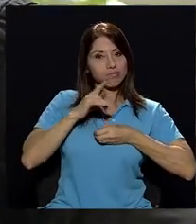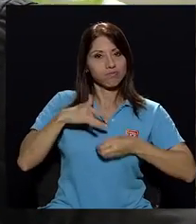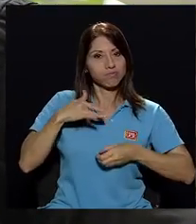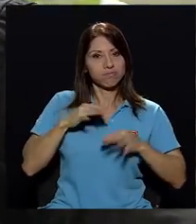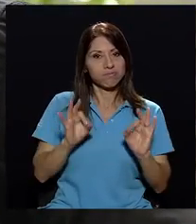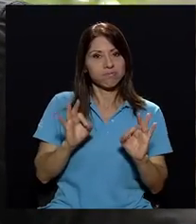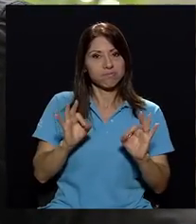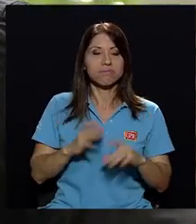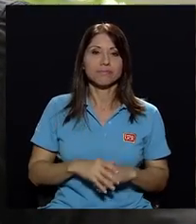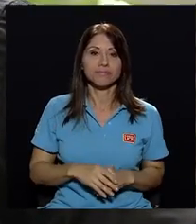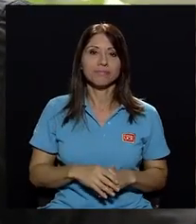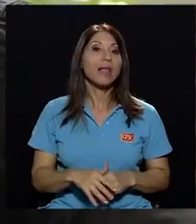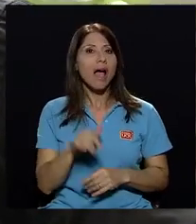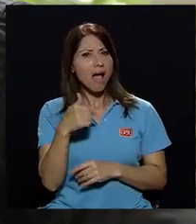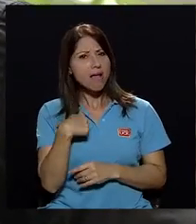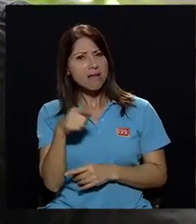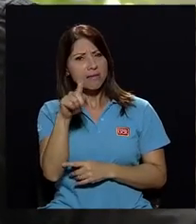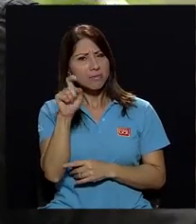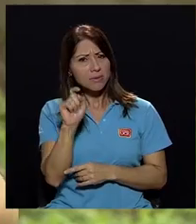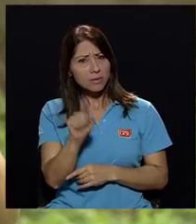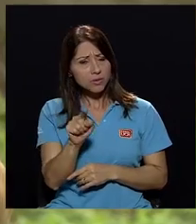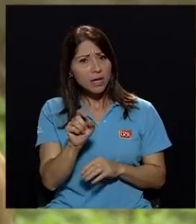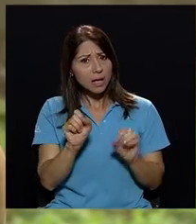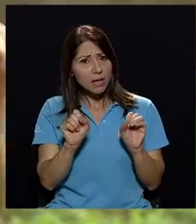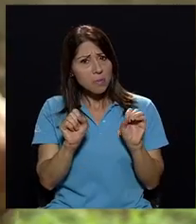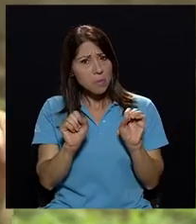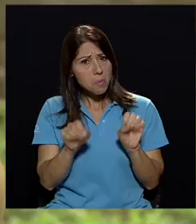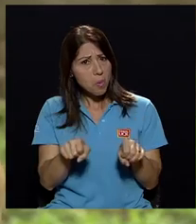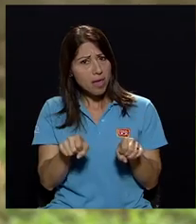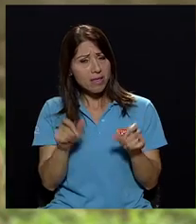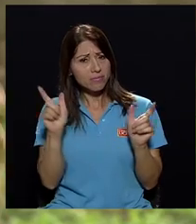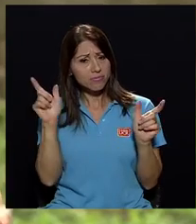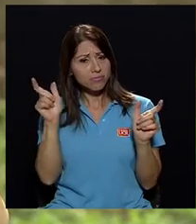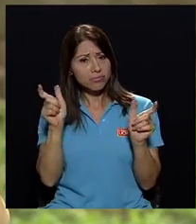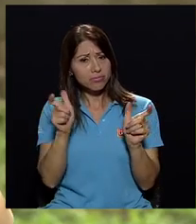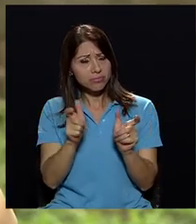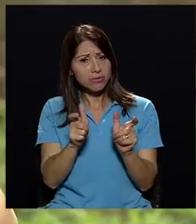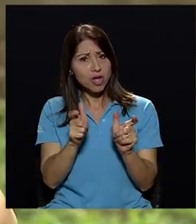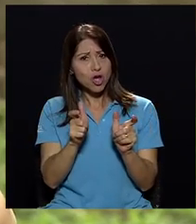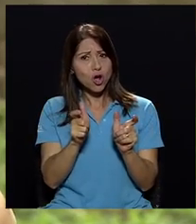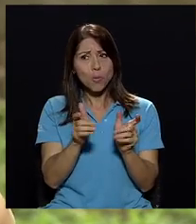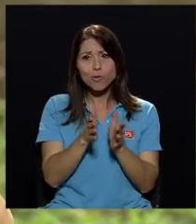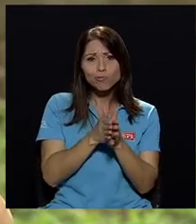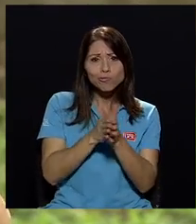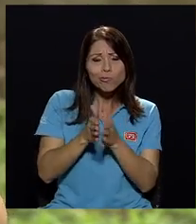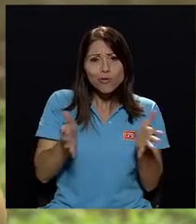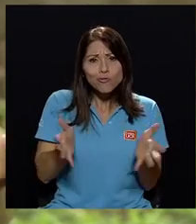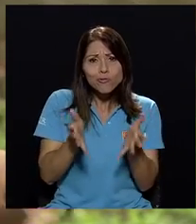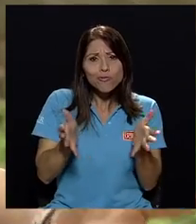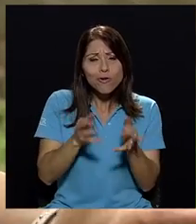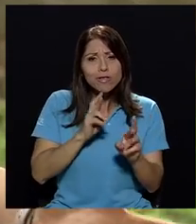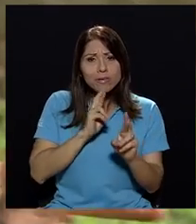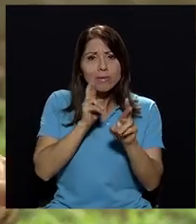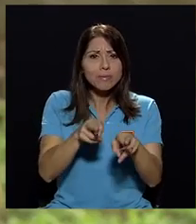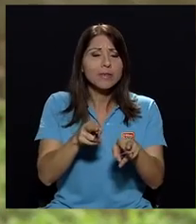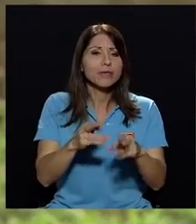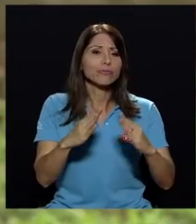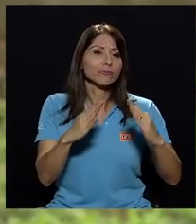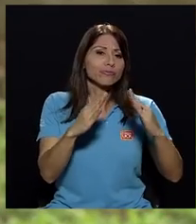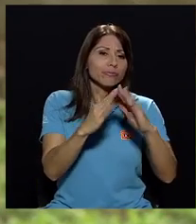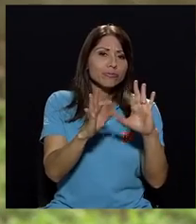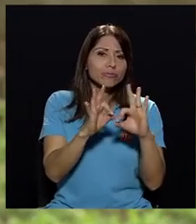para nada bien. Justamente esa era una de mis preguntas, ¿puede disminuir el rendimiento en el ámbito, bueno, en el hogar, en el